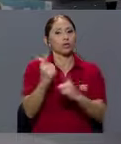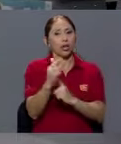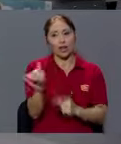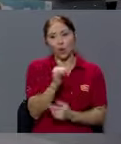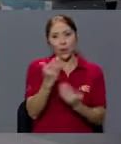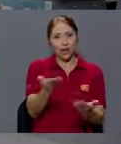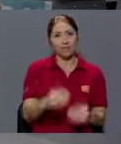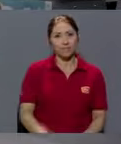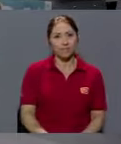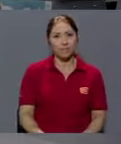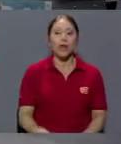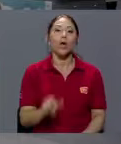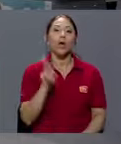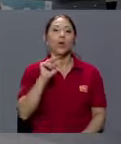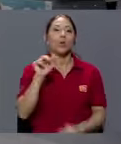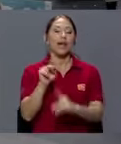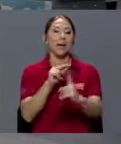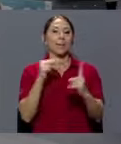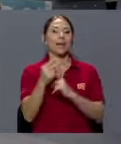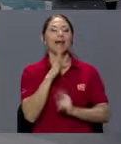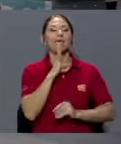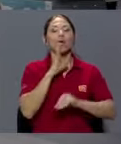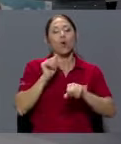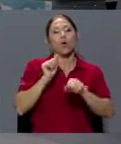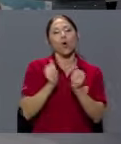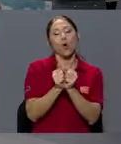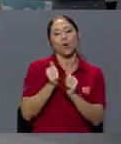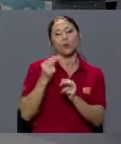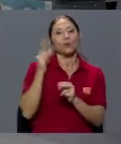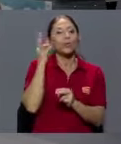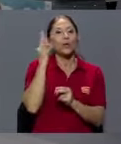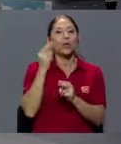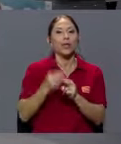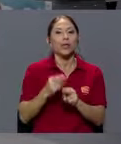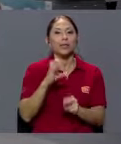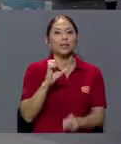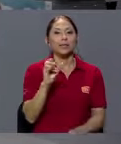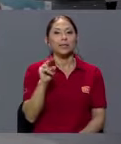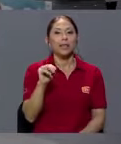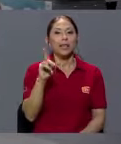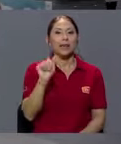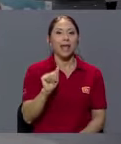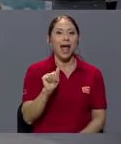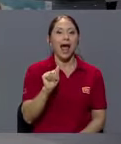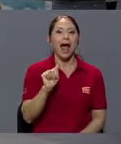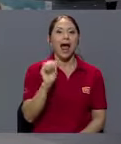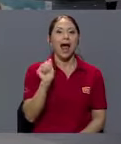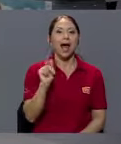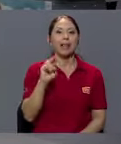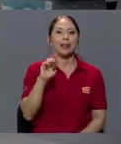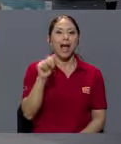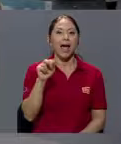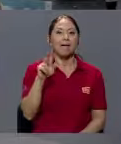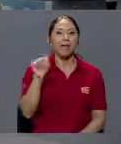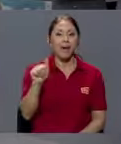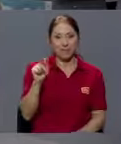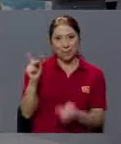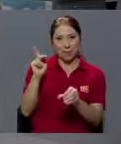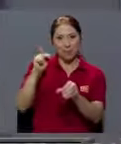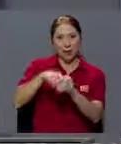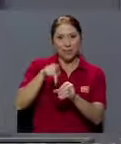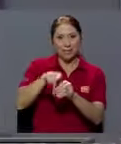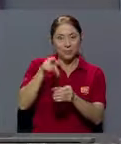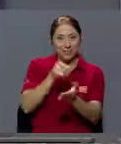Una Mirada conversó con Cindy Artavia, quien es una de las participantes en esta